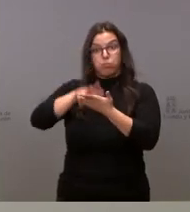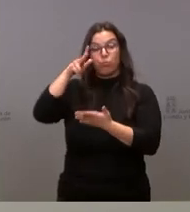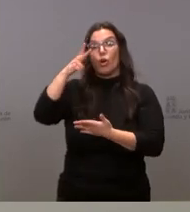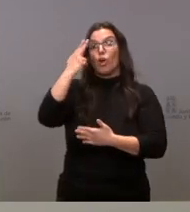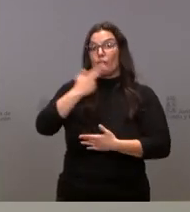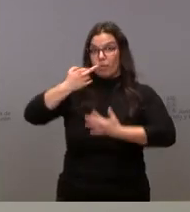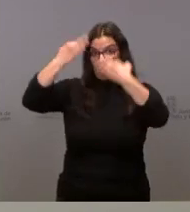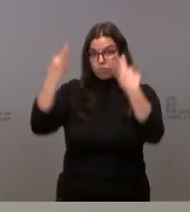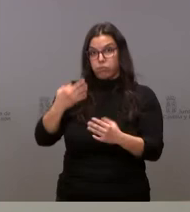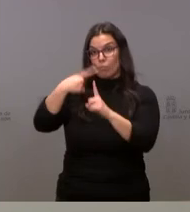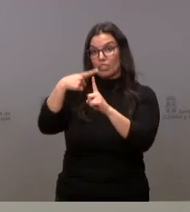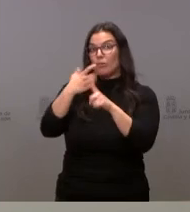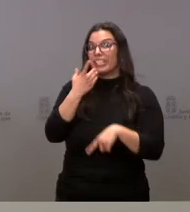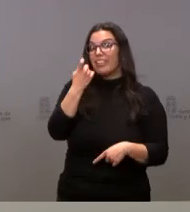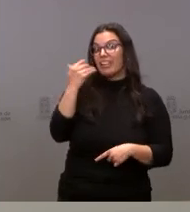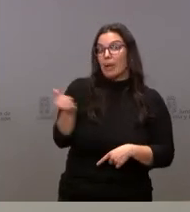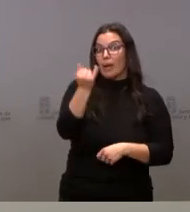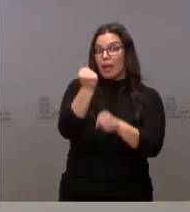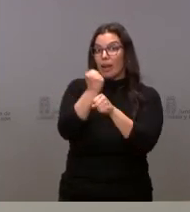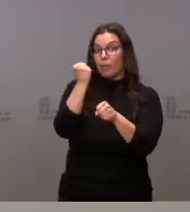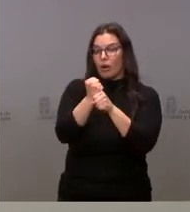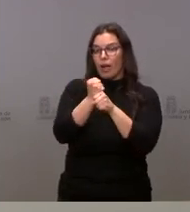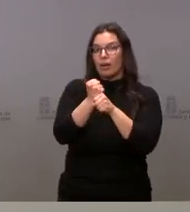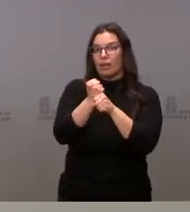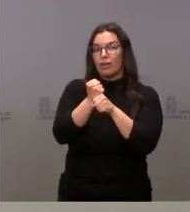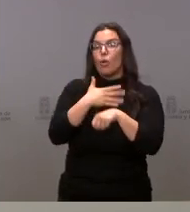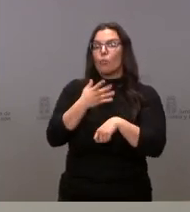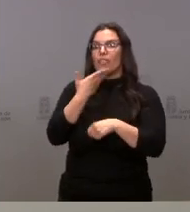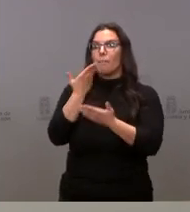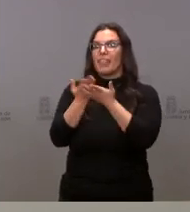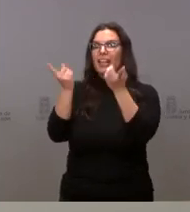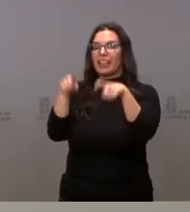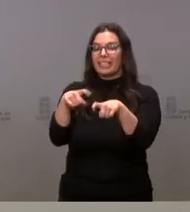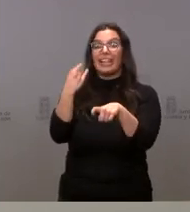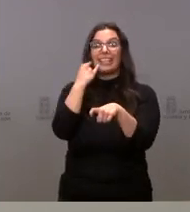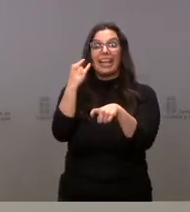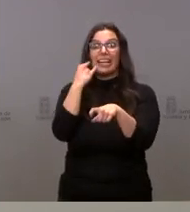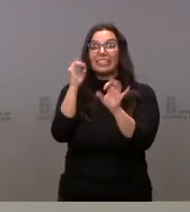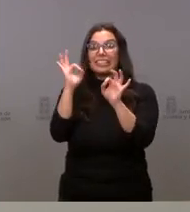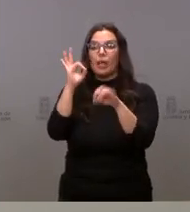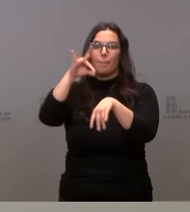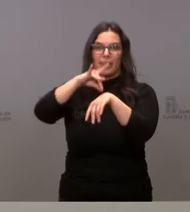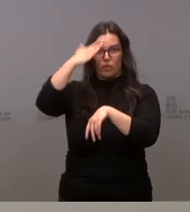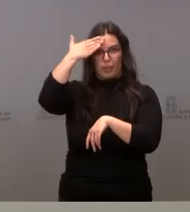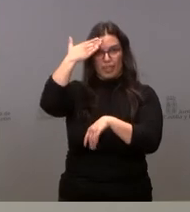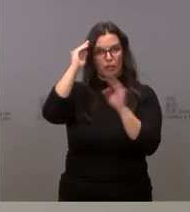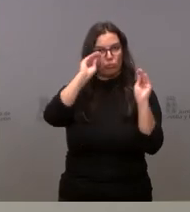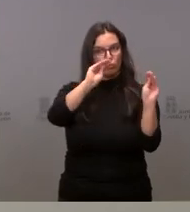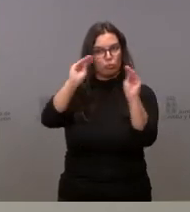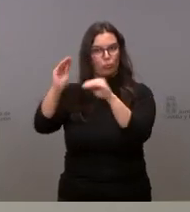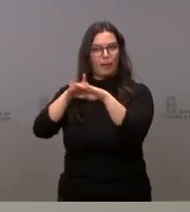de requerirse la baja laboral se puede concertar la cita no presencial desde ese momento con su médico de familia para gestionar